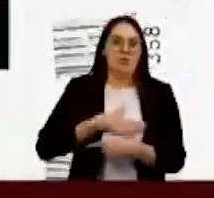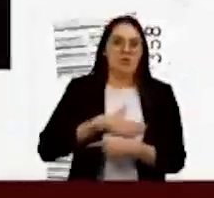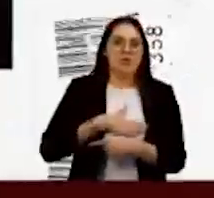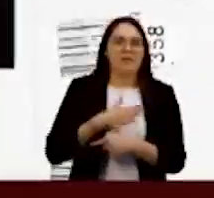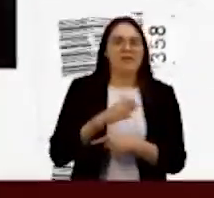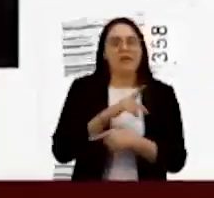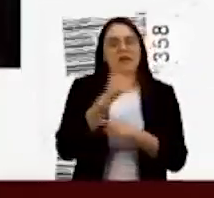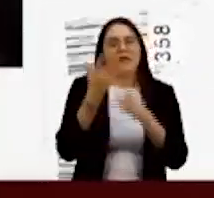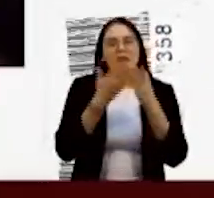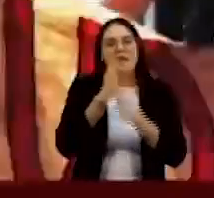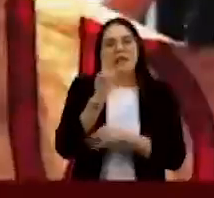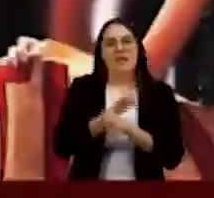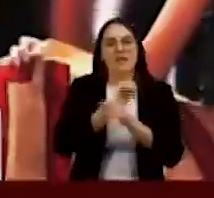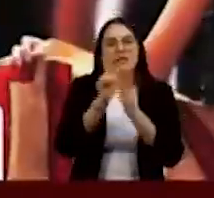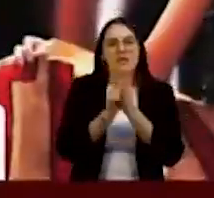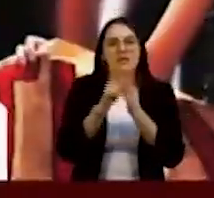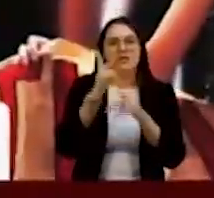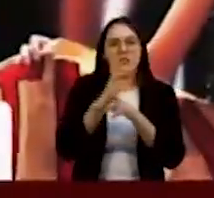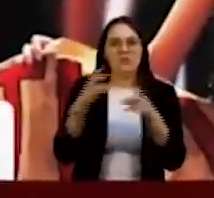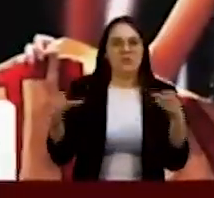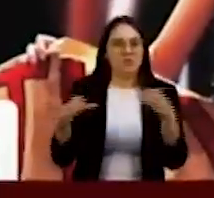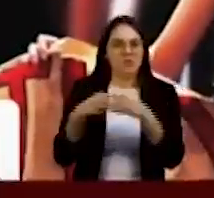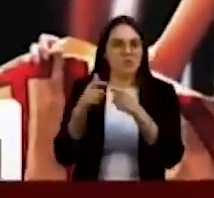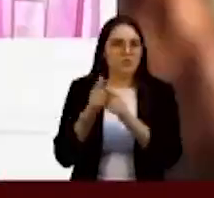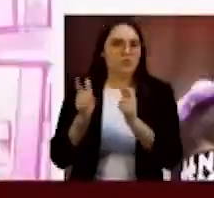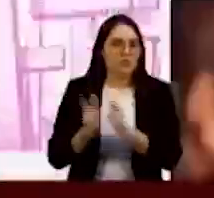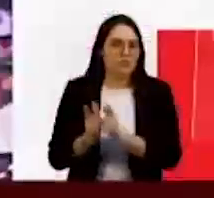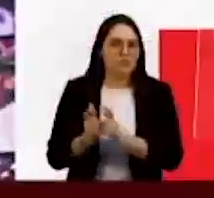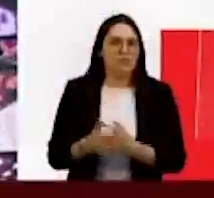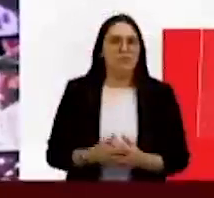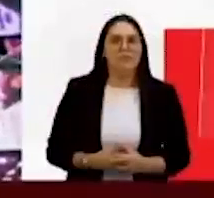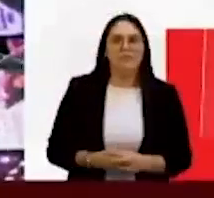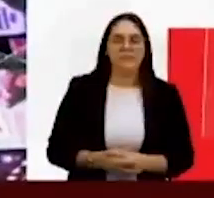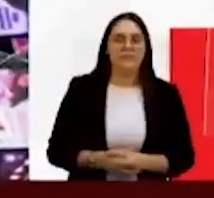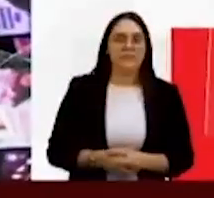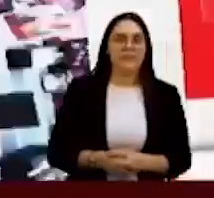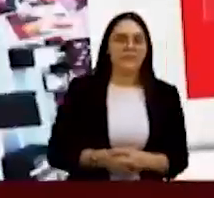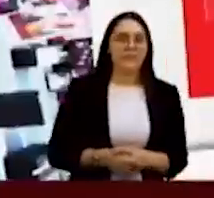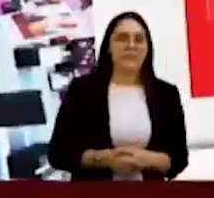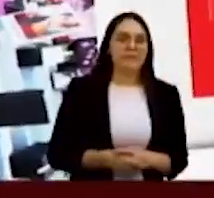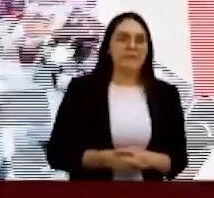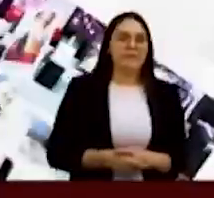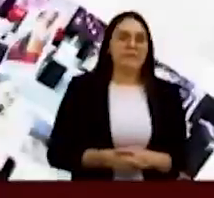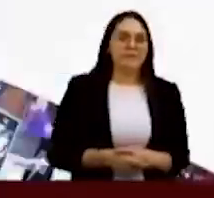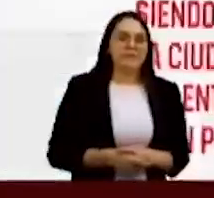para ser dictaminada. Para Noticias del Congreso, Karina Palacios.